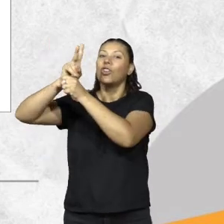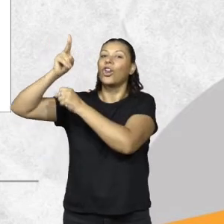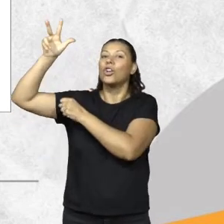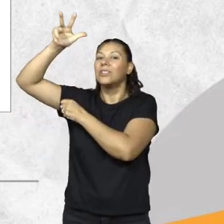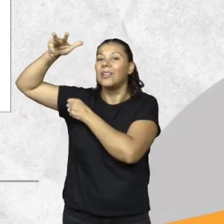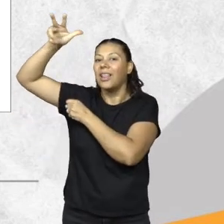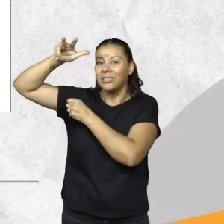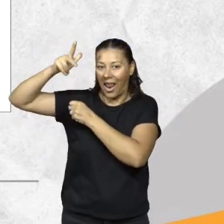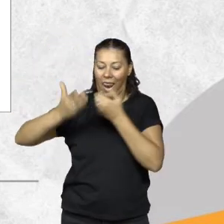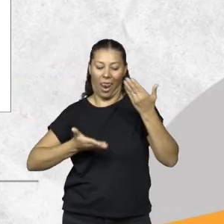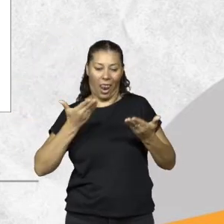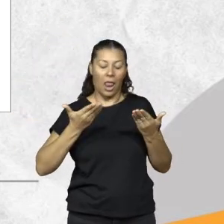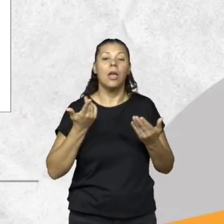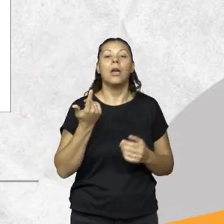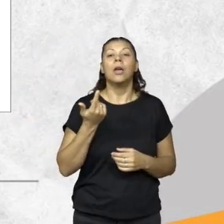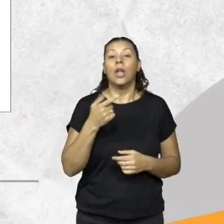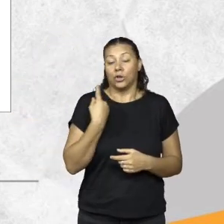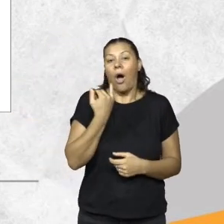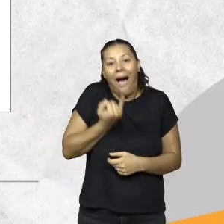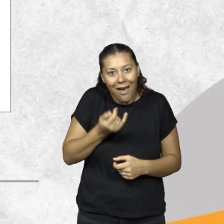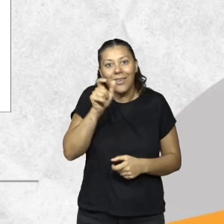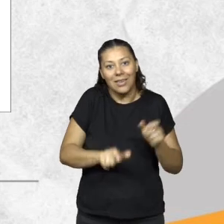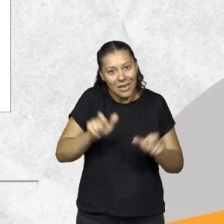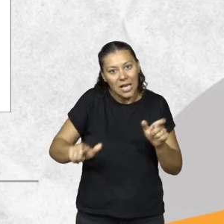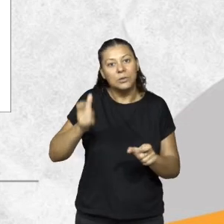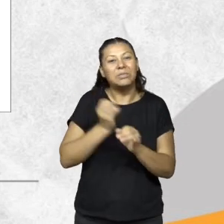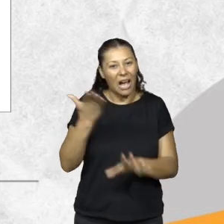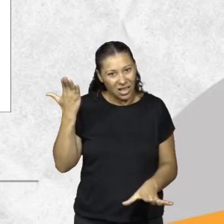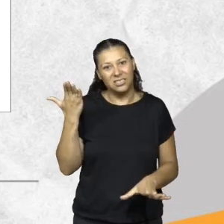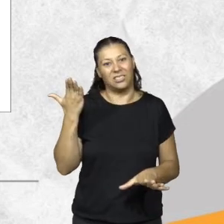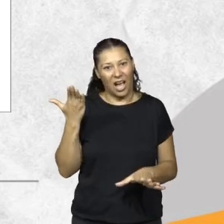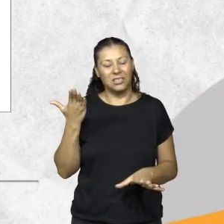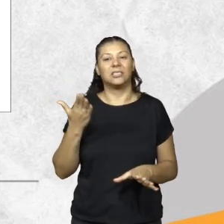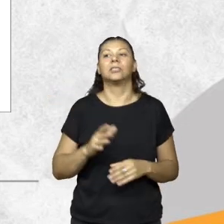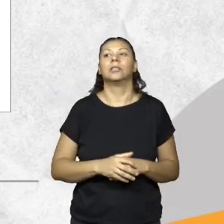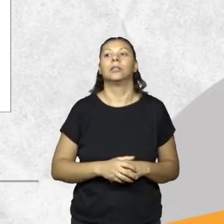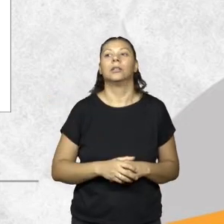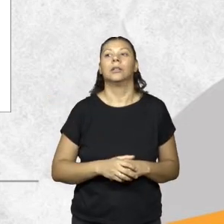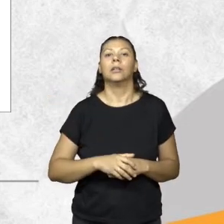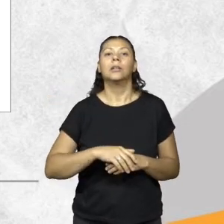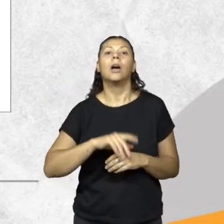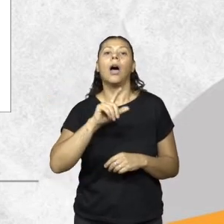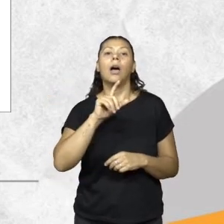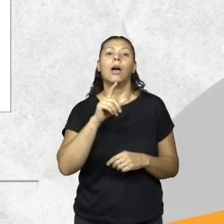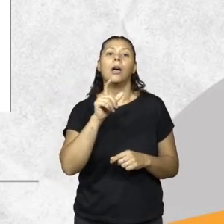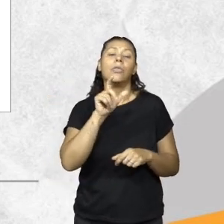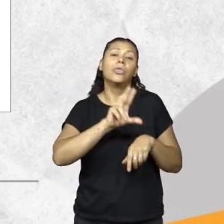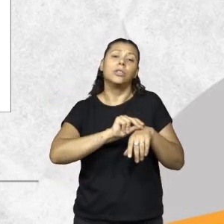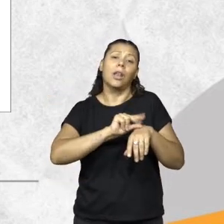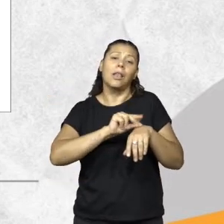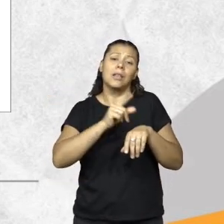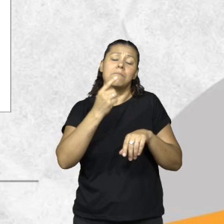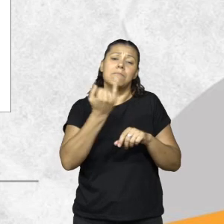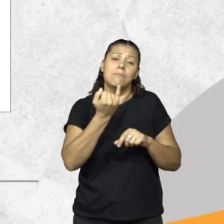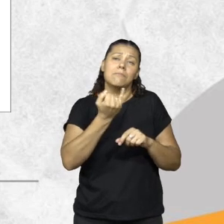este tipo de floraciones. En nuestro equipo está el doctor Facundo Bordet, que tiene más de 20 años de experiencia con cianobacterias